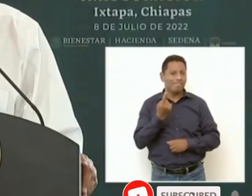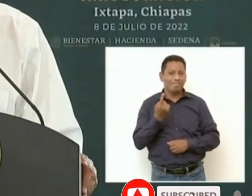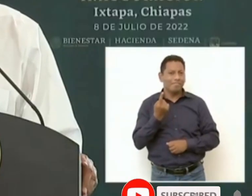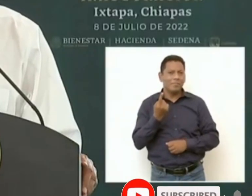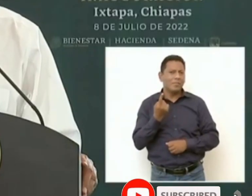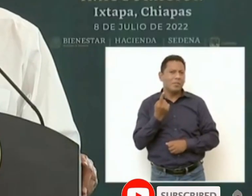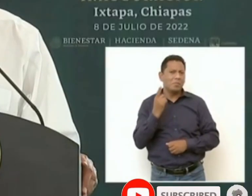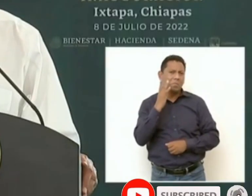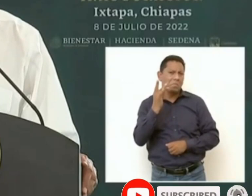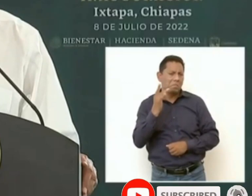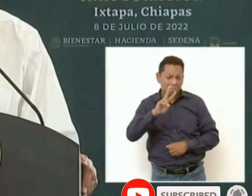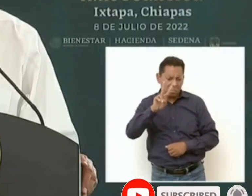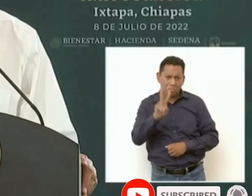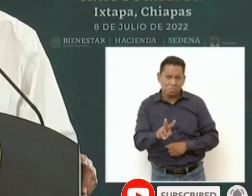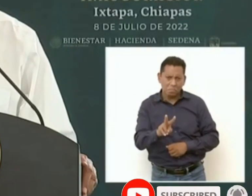relativamente sencillo,